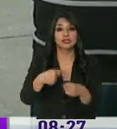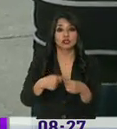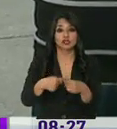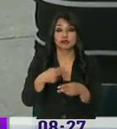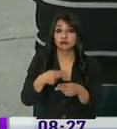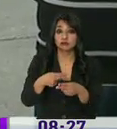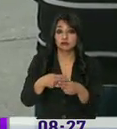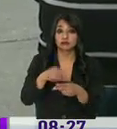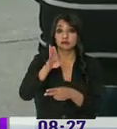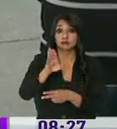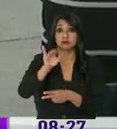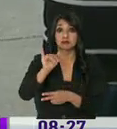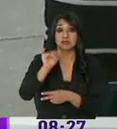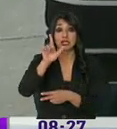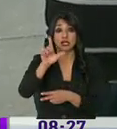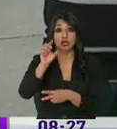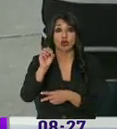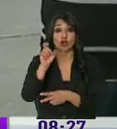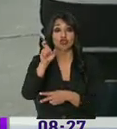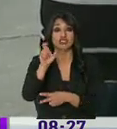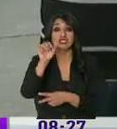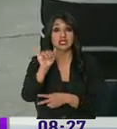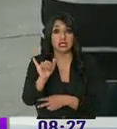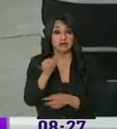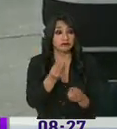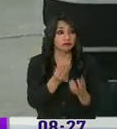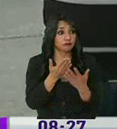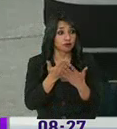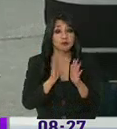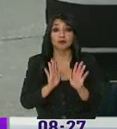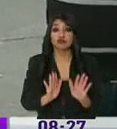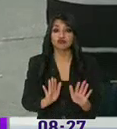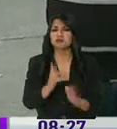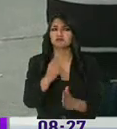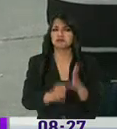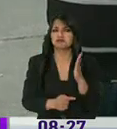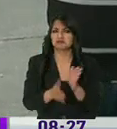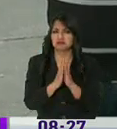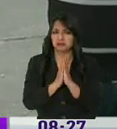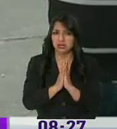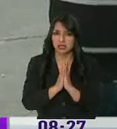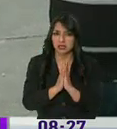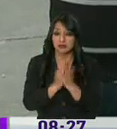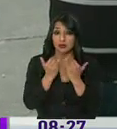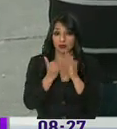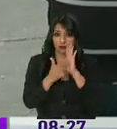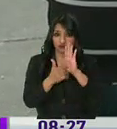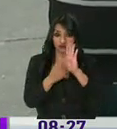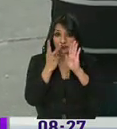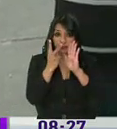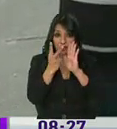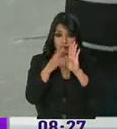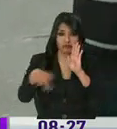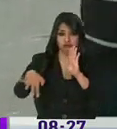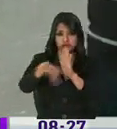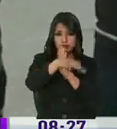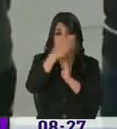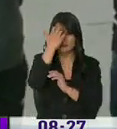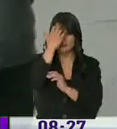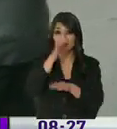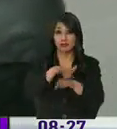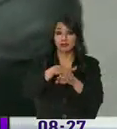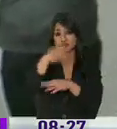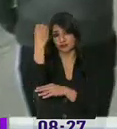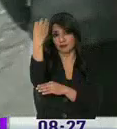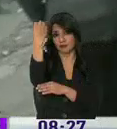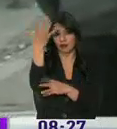específicamente en el sector de la Biloxi, para escuchar su solicitud. Ellos, ustedes van a poder ver en imágenes, están preocupados por la falta de un